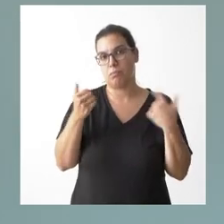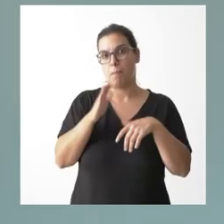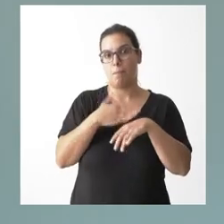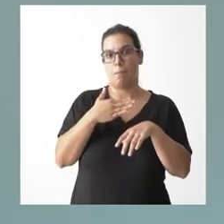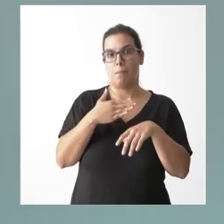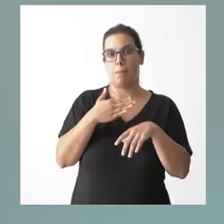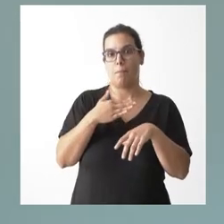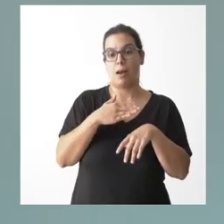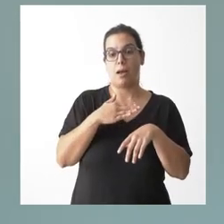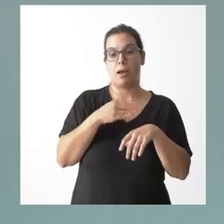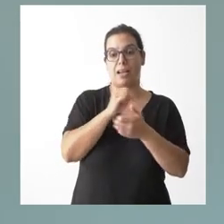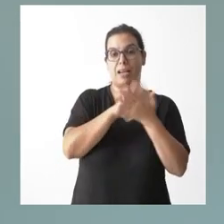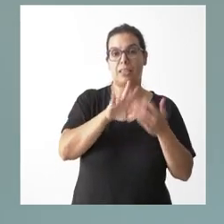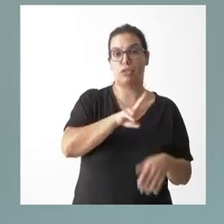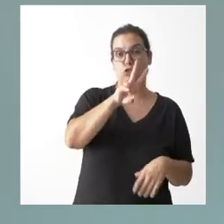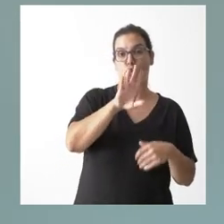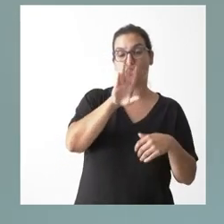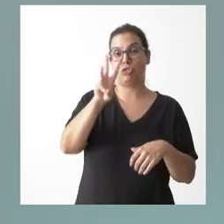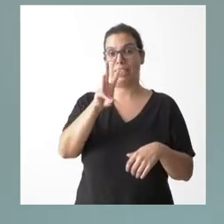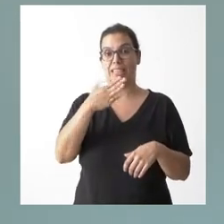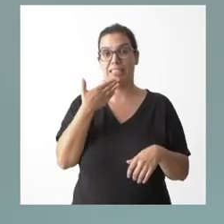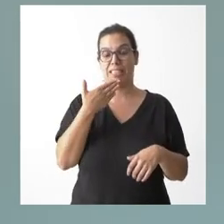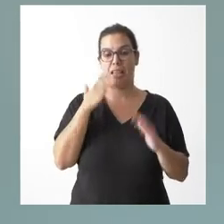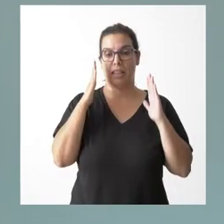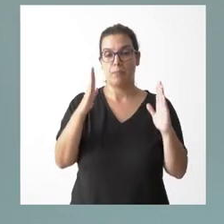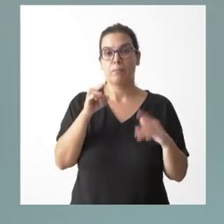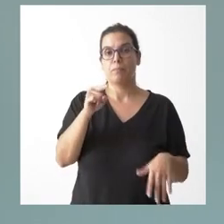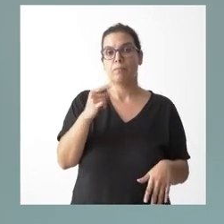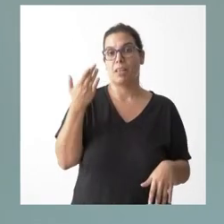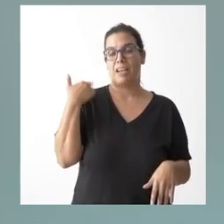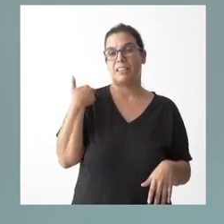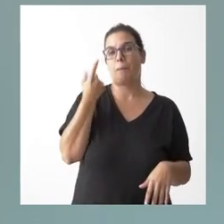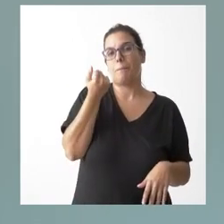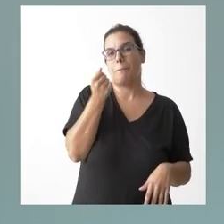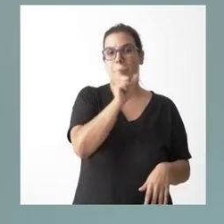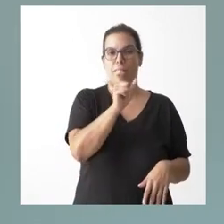de 2-3 años, una estimación dado que, como saben, fluctuaban los precios entre las